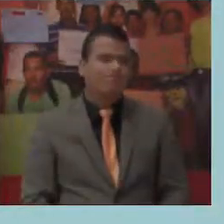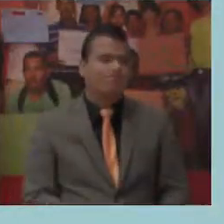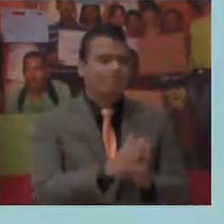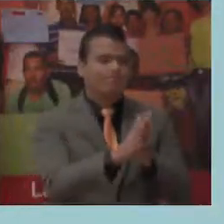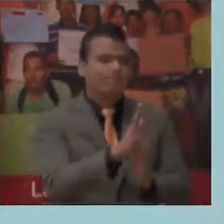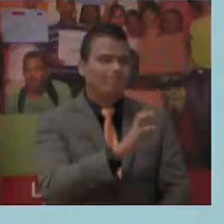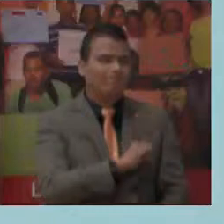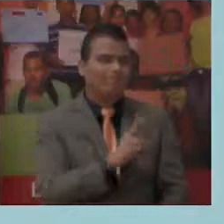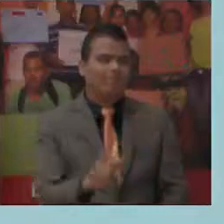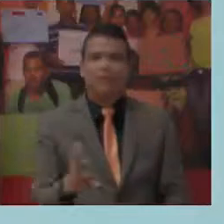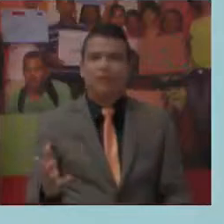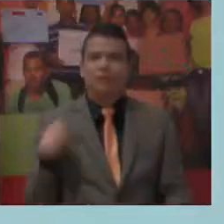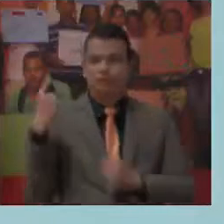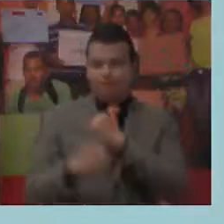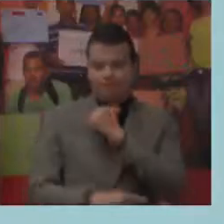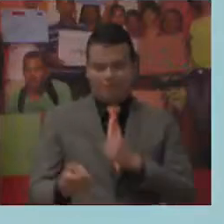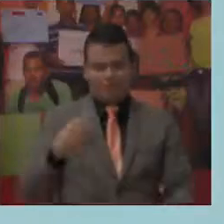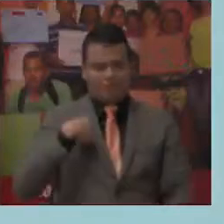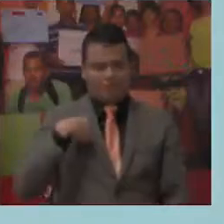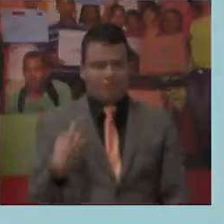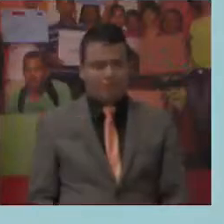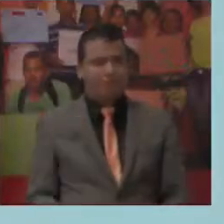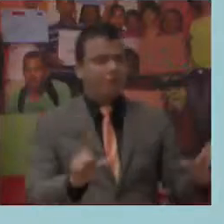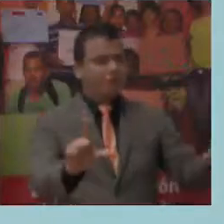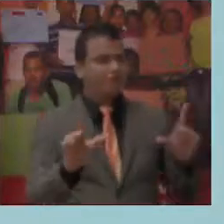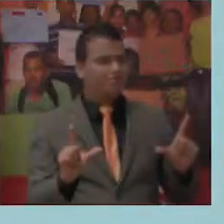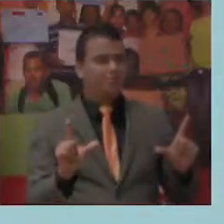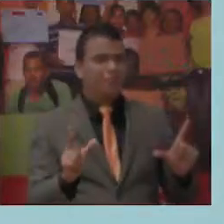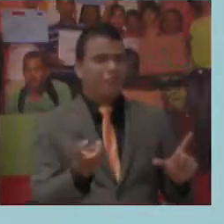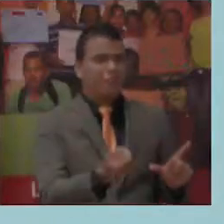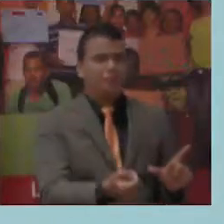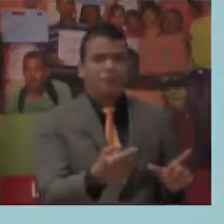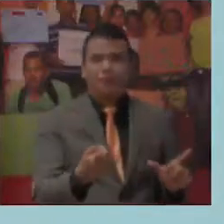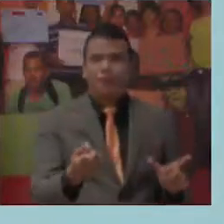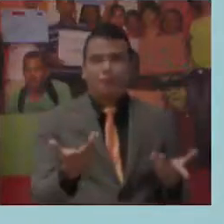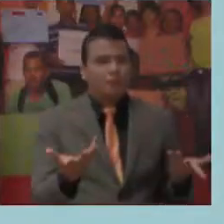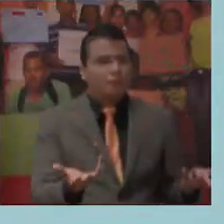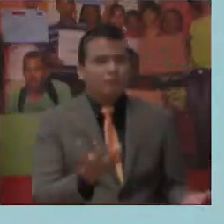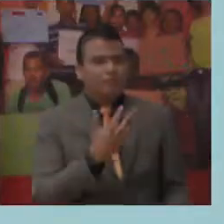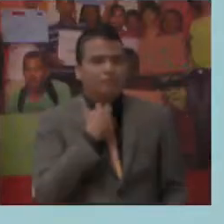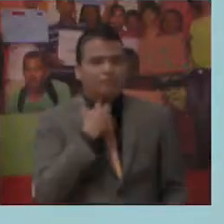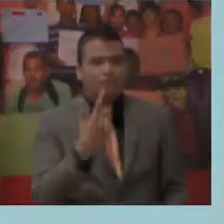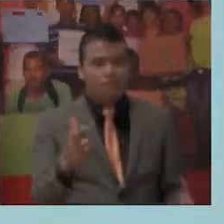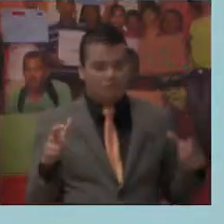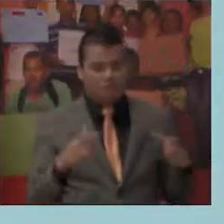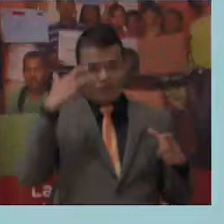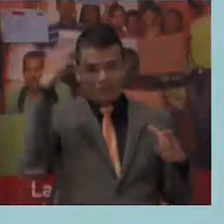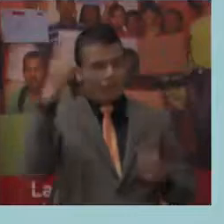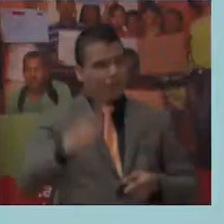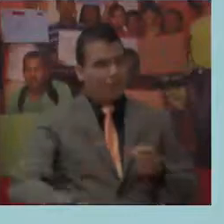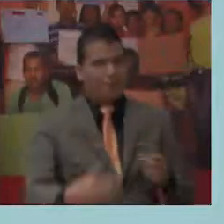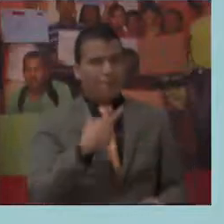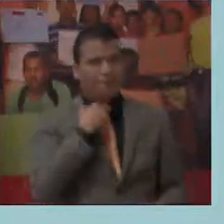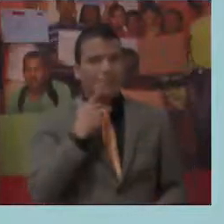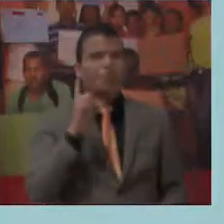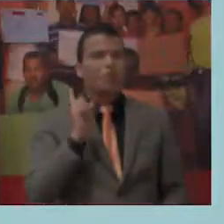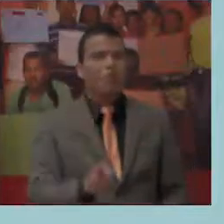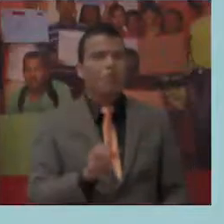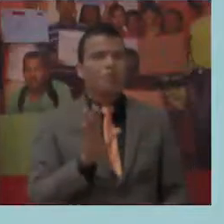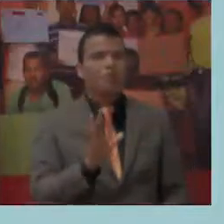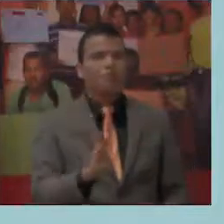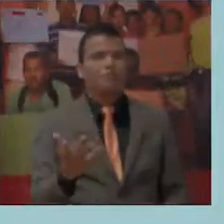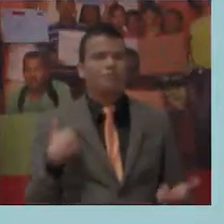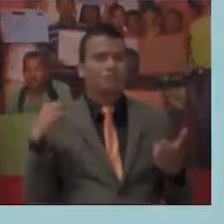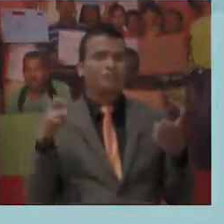Lamentablemente me salió más rápido la condena que el título profesional. No he podido tramitar mi tarjeta profesional debido a